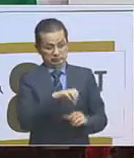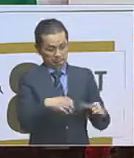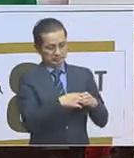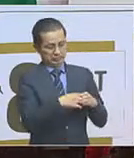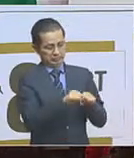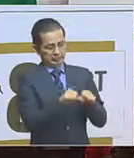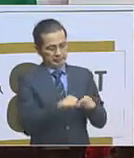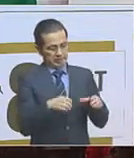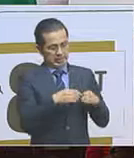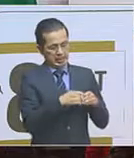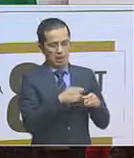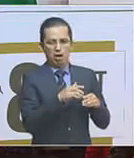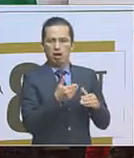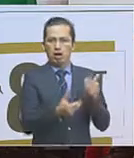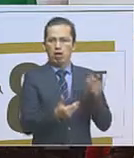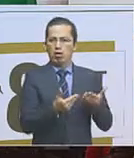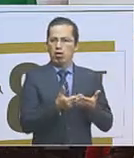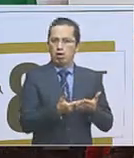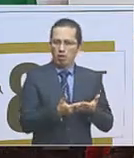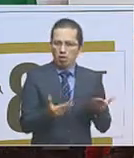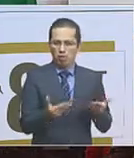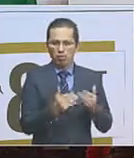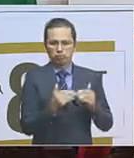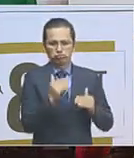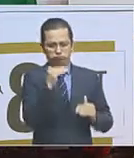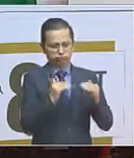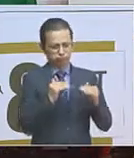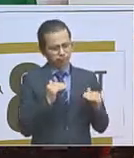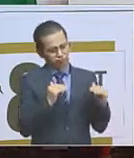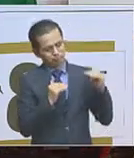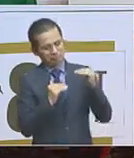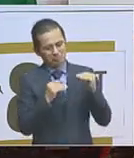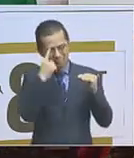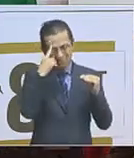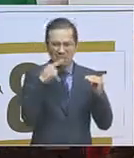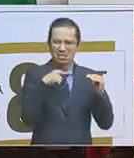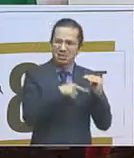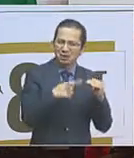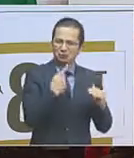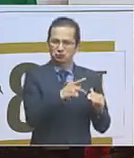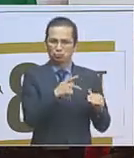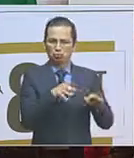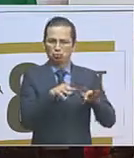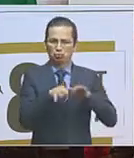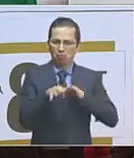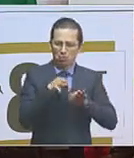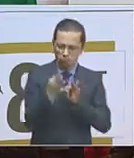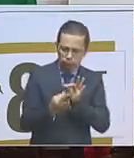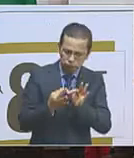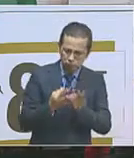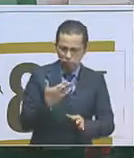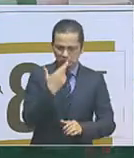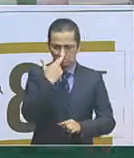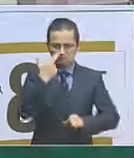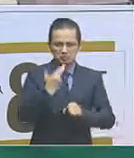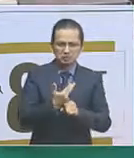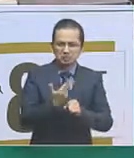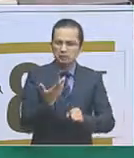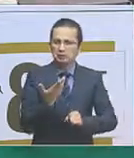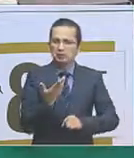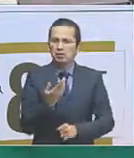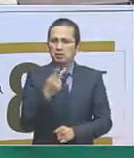con un estándar de actuación de responsabilidad en el mismo que seguramente